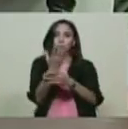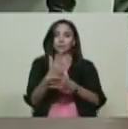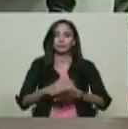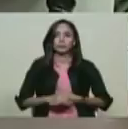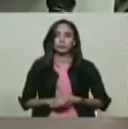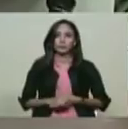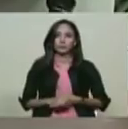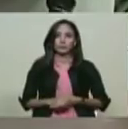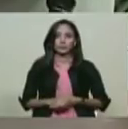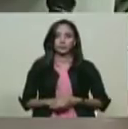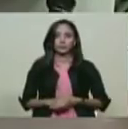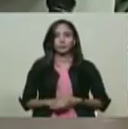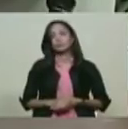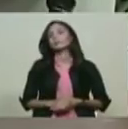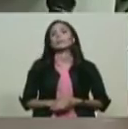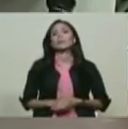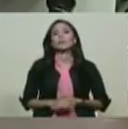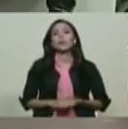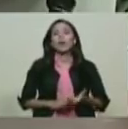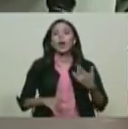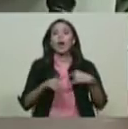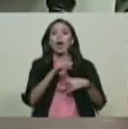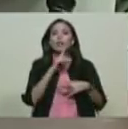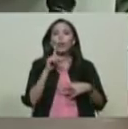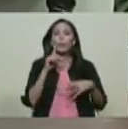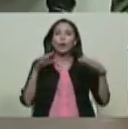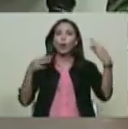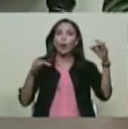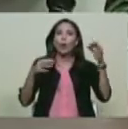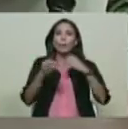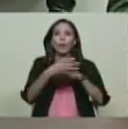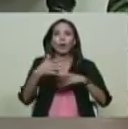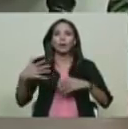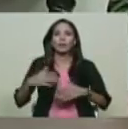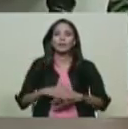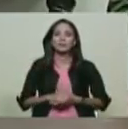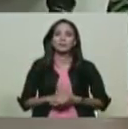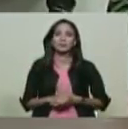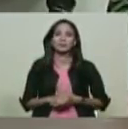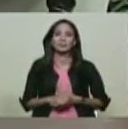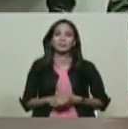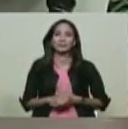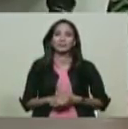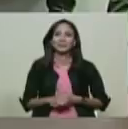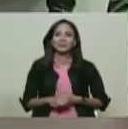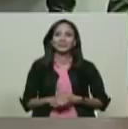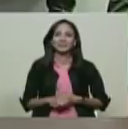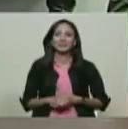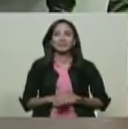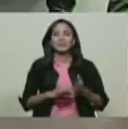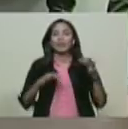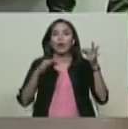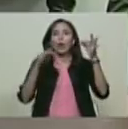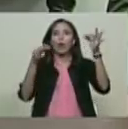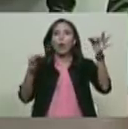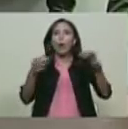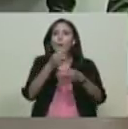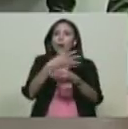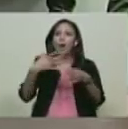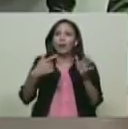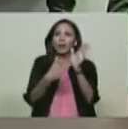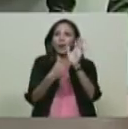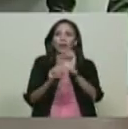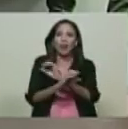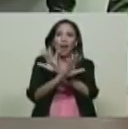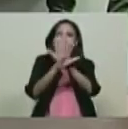white paper o el papel blanco. ¿Por qué el papel blanco? Porque muestra la transparencia de la